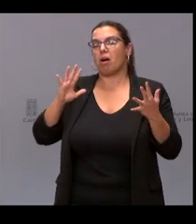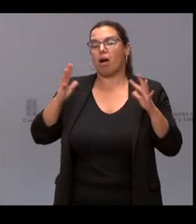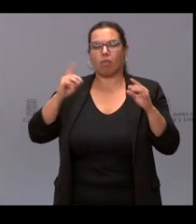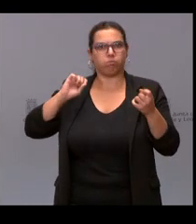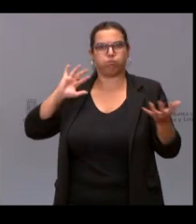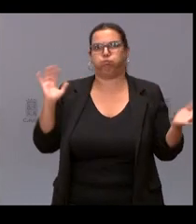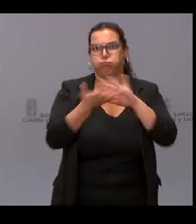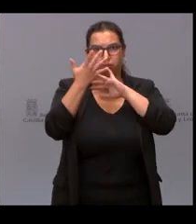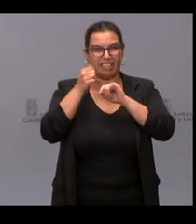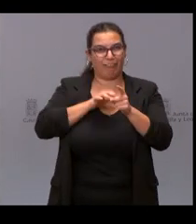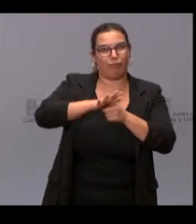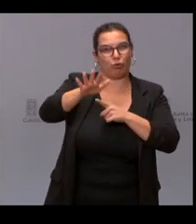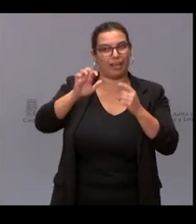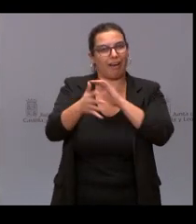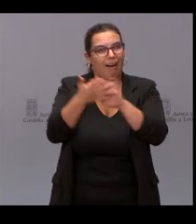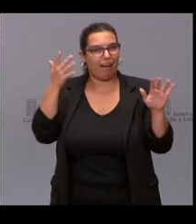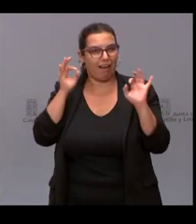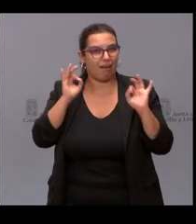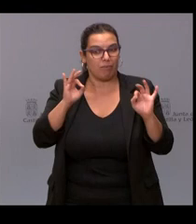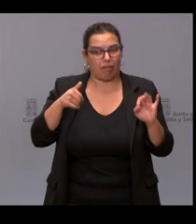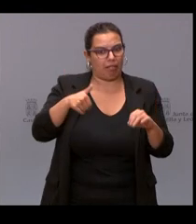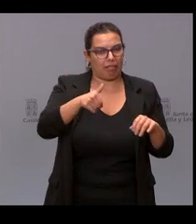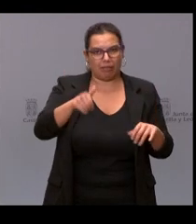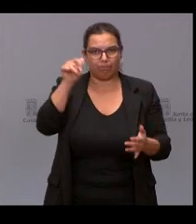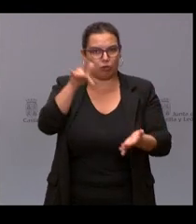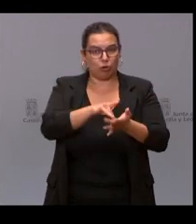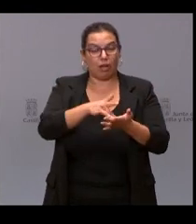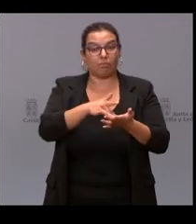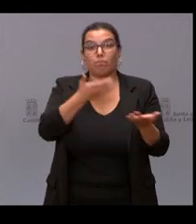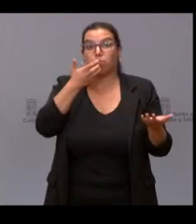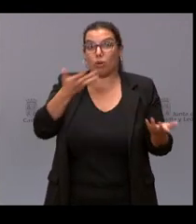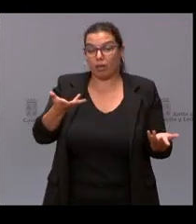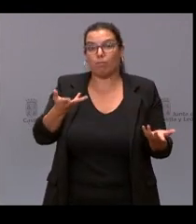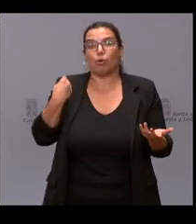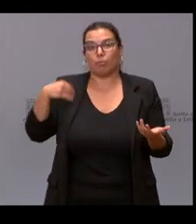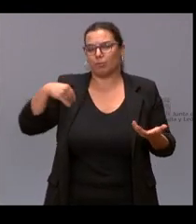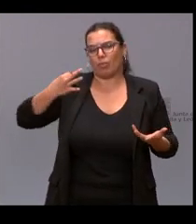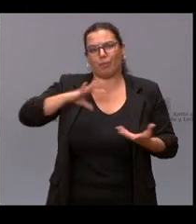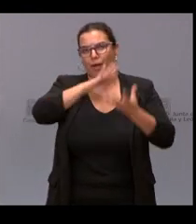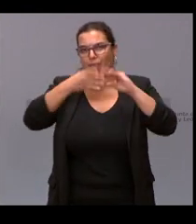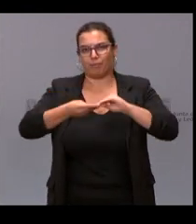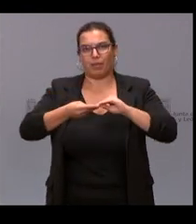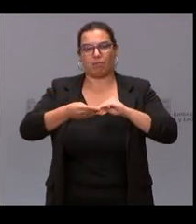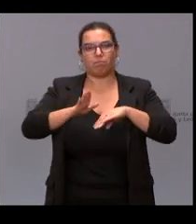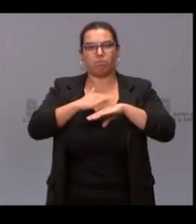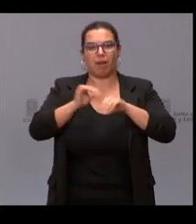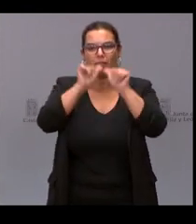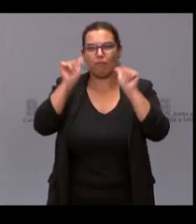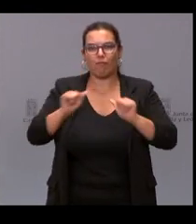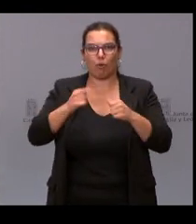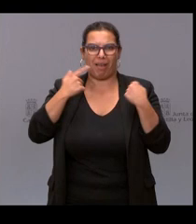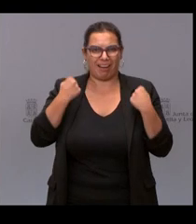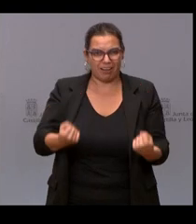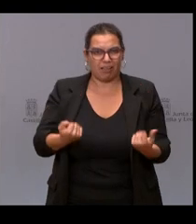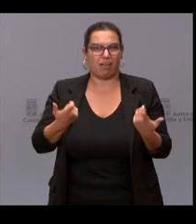producirse vayan a tener lugar en muy pocos años. Y uno de ellos claramente es la adaptación de las fórmulas